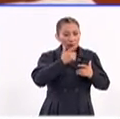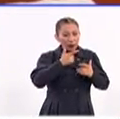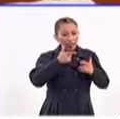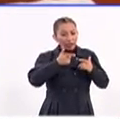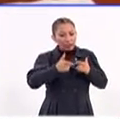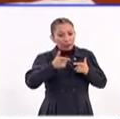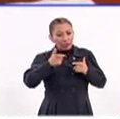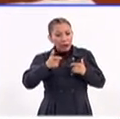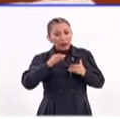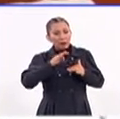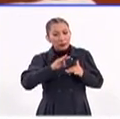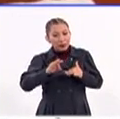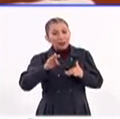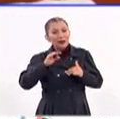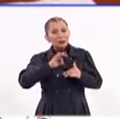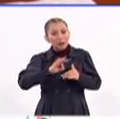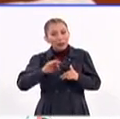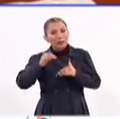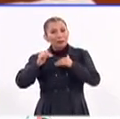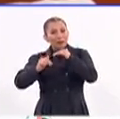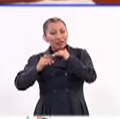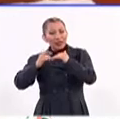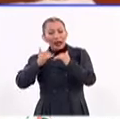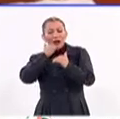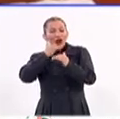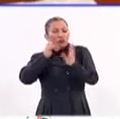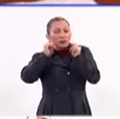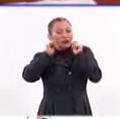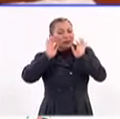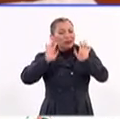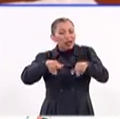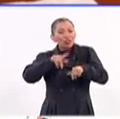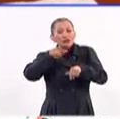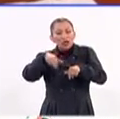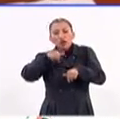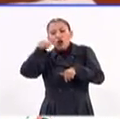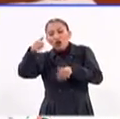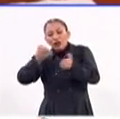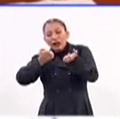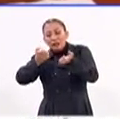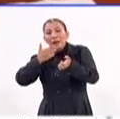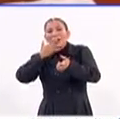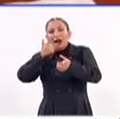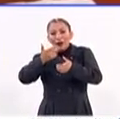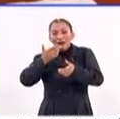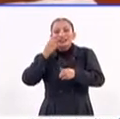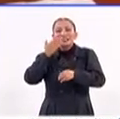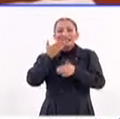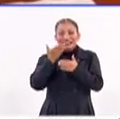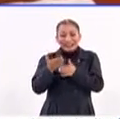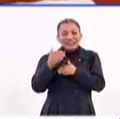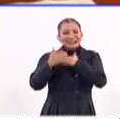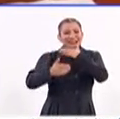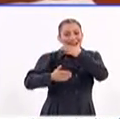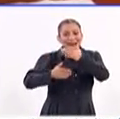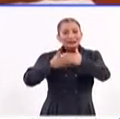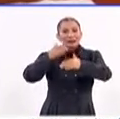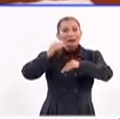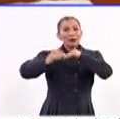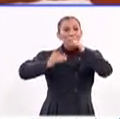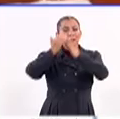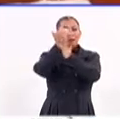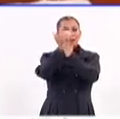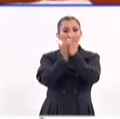dándose cuenta que sí puede y que aunque cometa un error, después puede otro ejercicio similar y demás, va